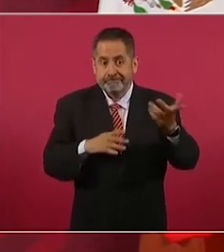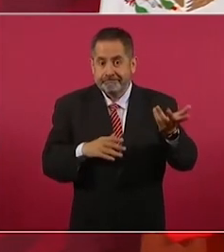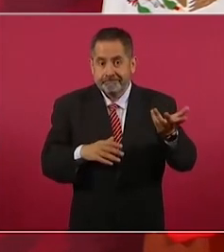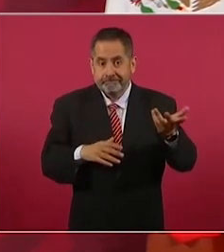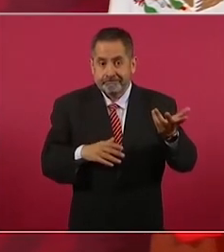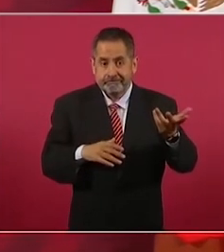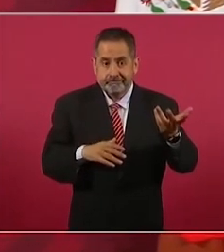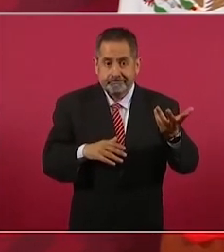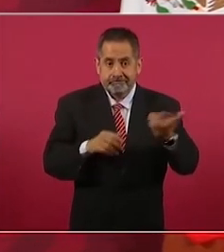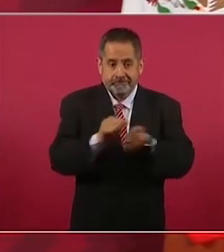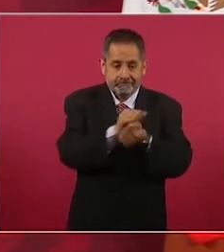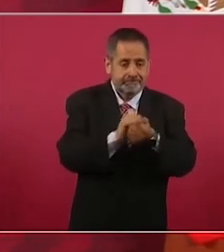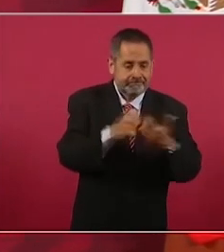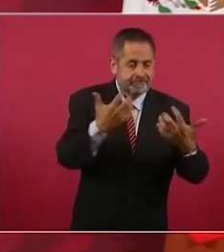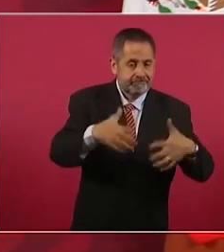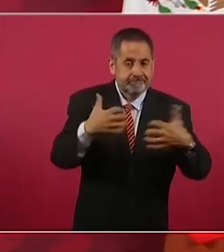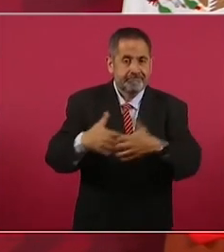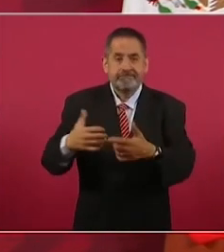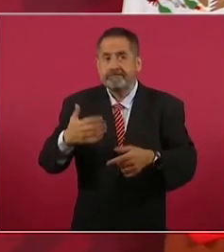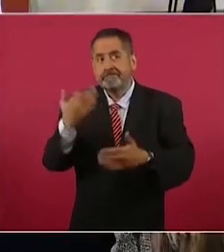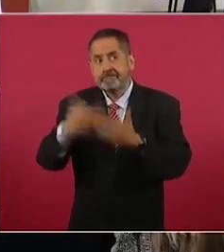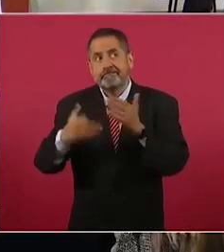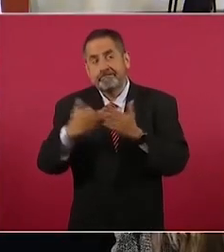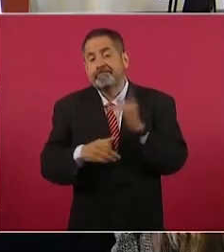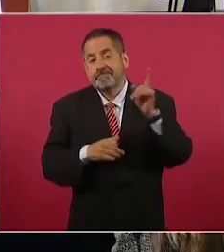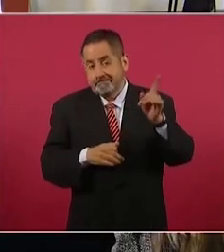de plantas de refinación.